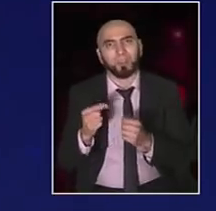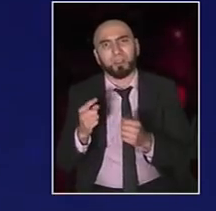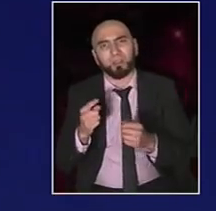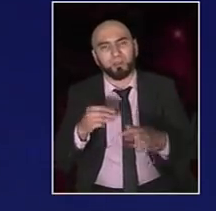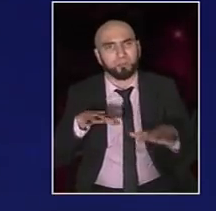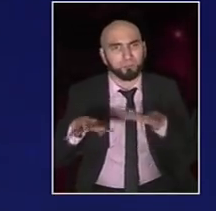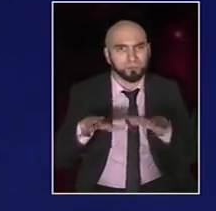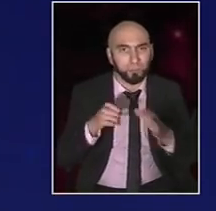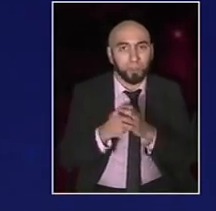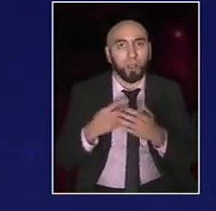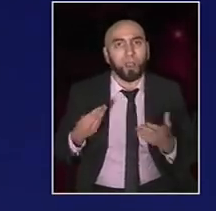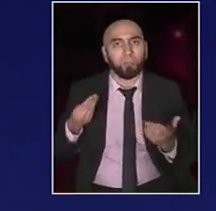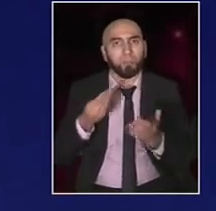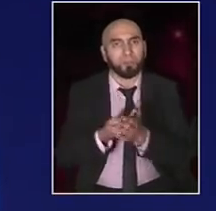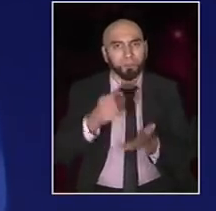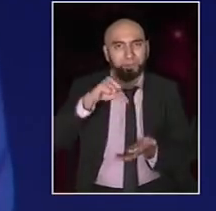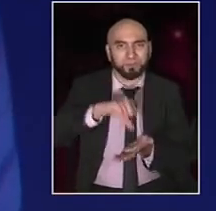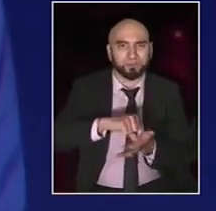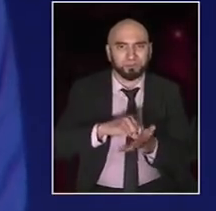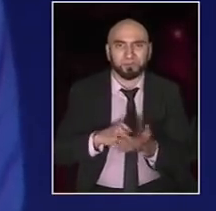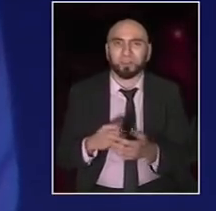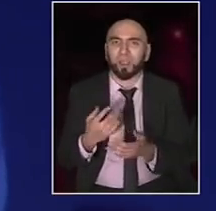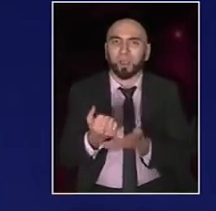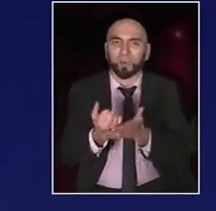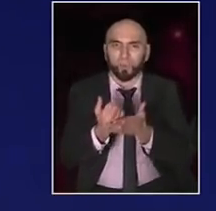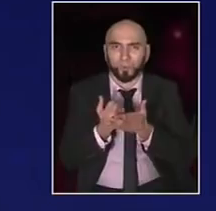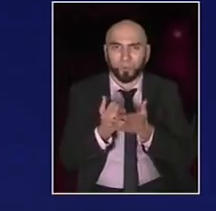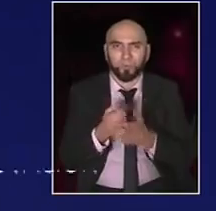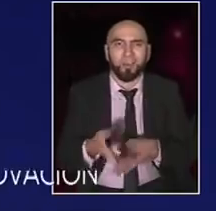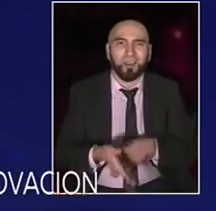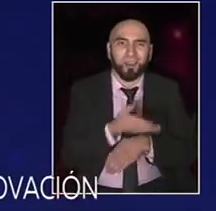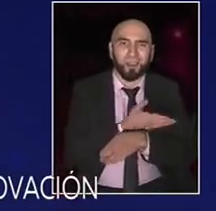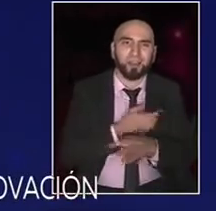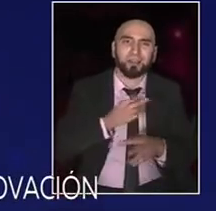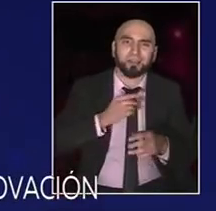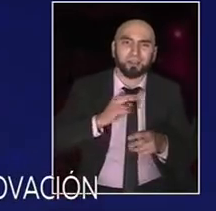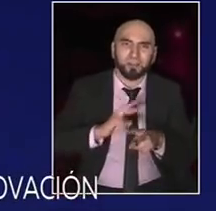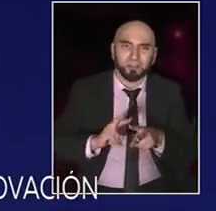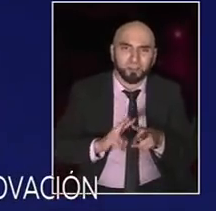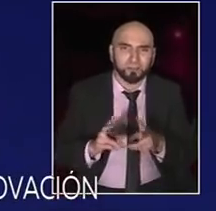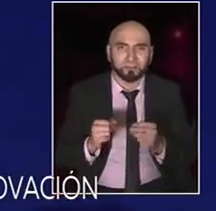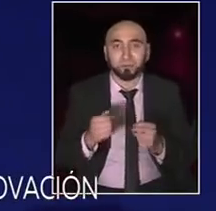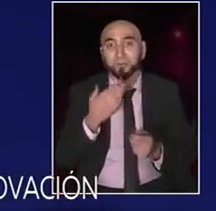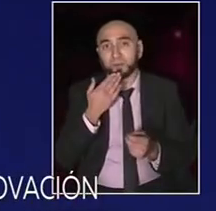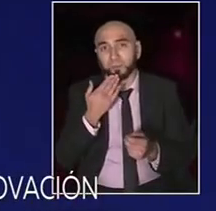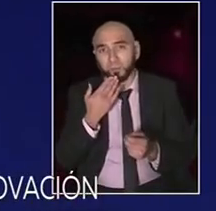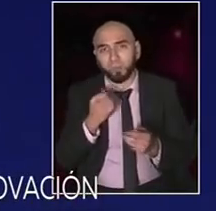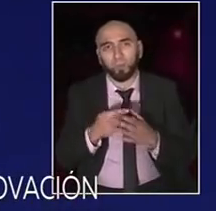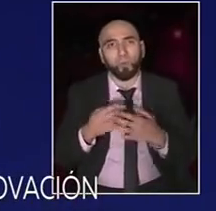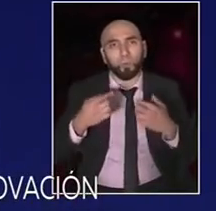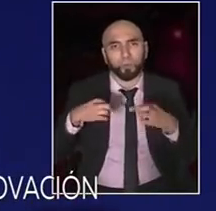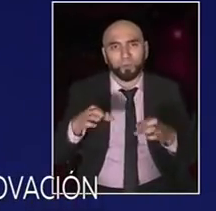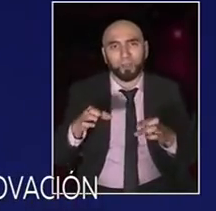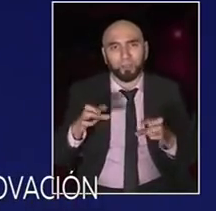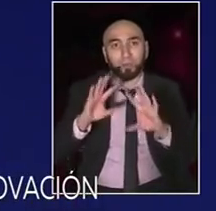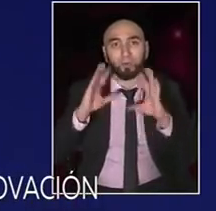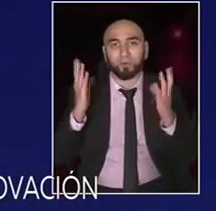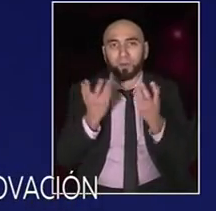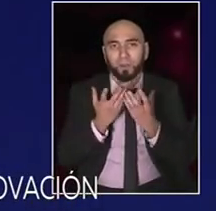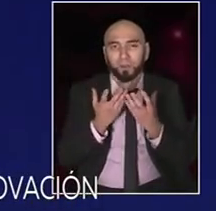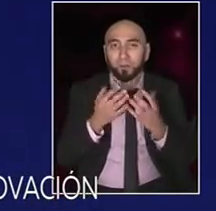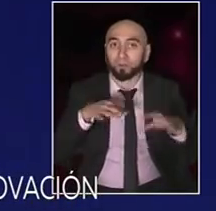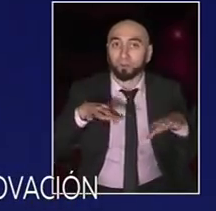nuestro país, brindándonos capacidades de anticipación y preparándonos para abordar desafíos y oportunidades globales y aquellas relacionadas con